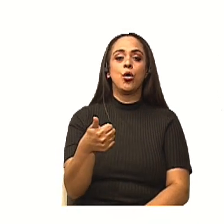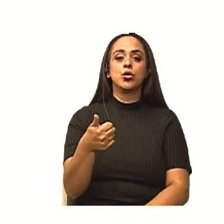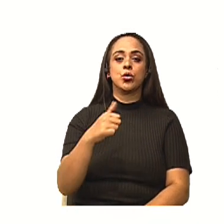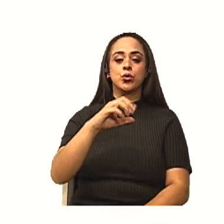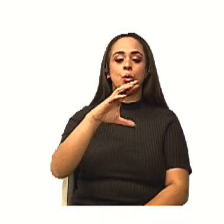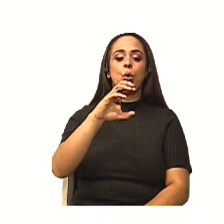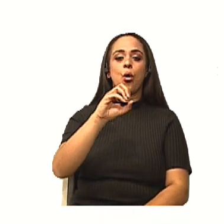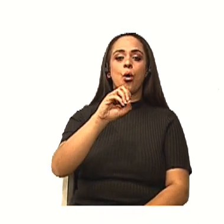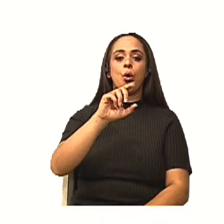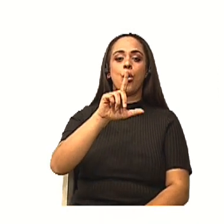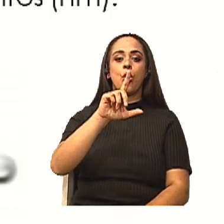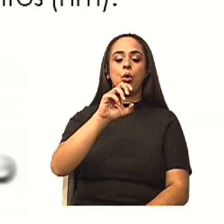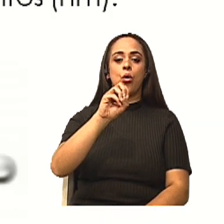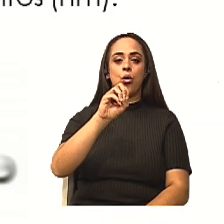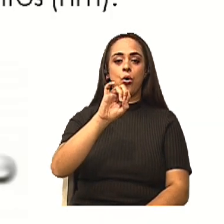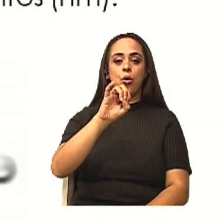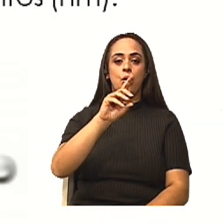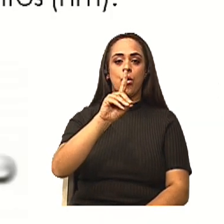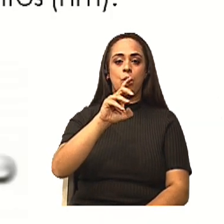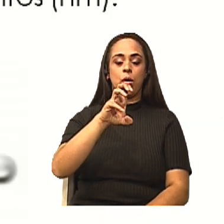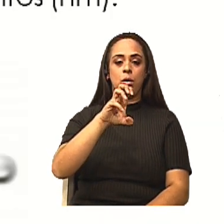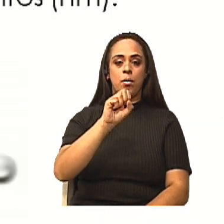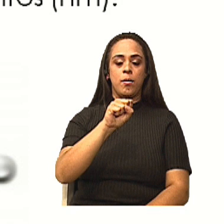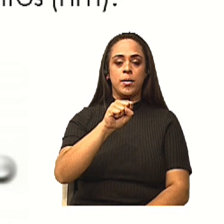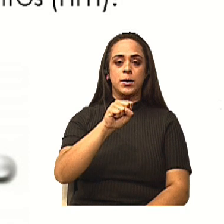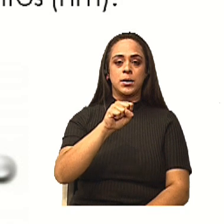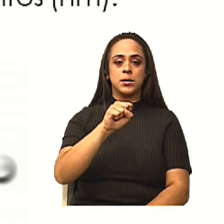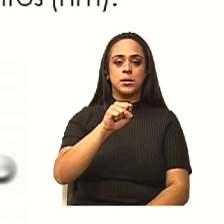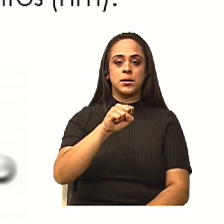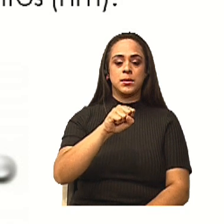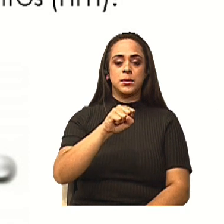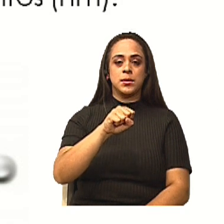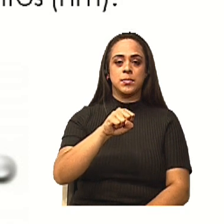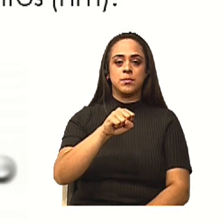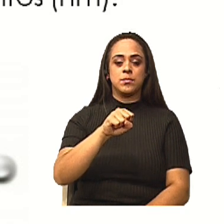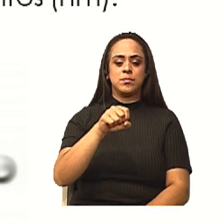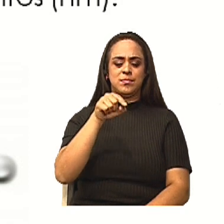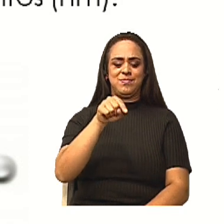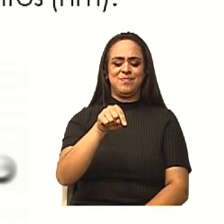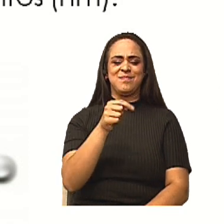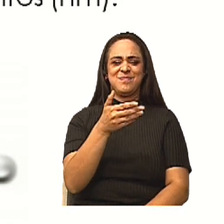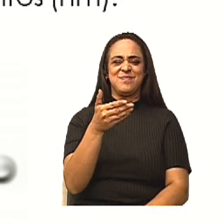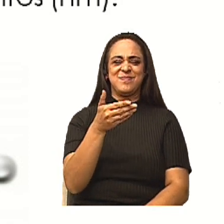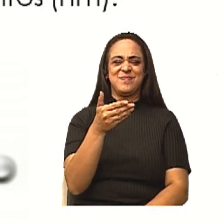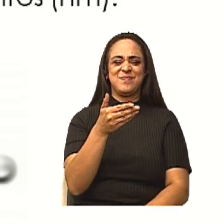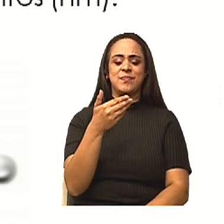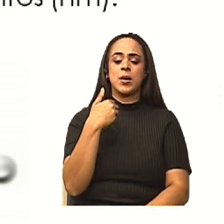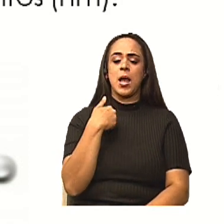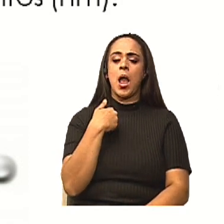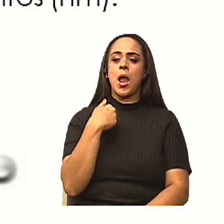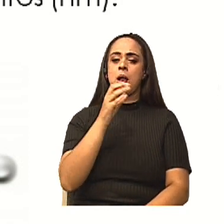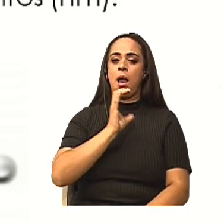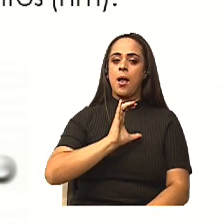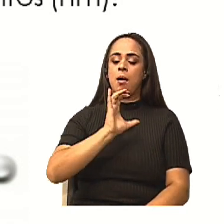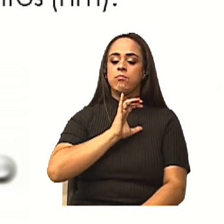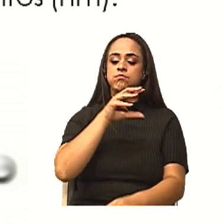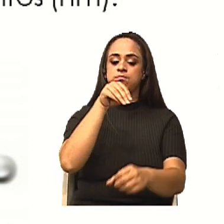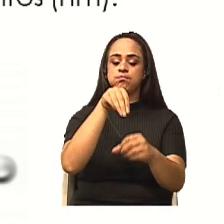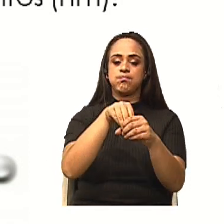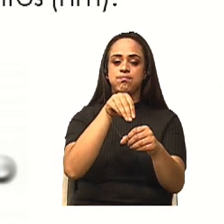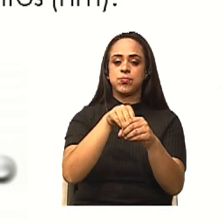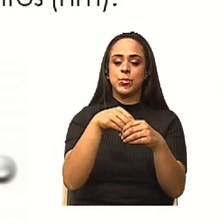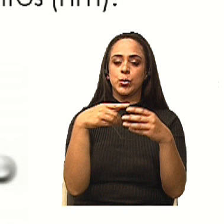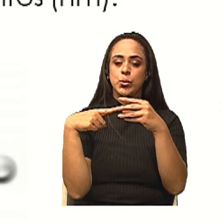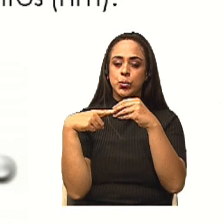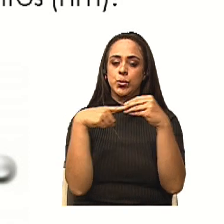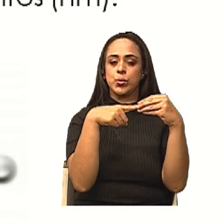coloides. Vamos a definir coloides como sustancias con características muy particulares debido